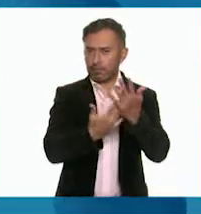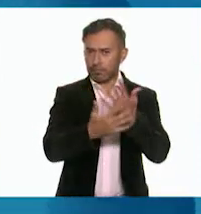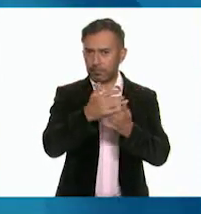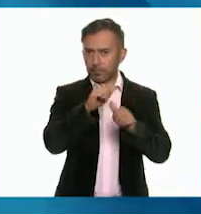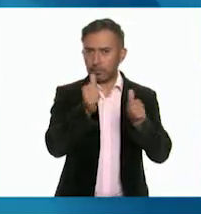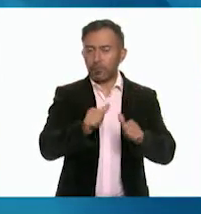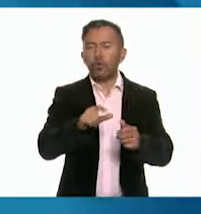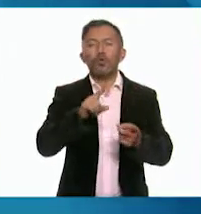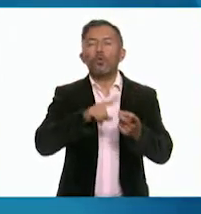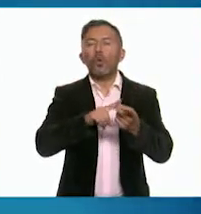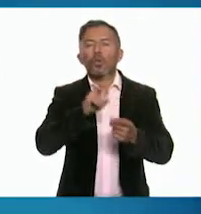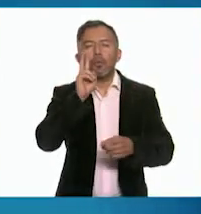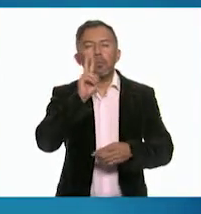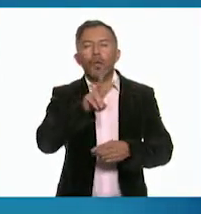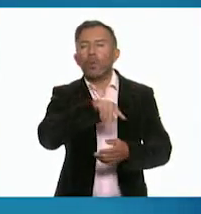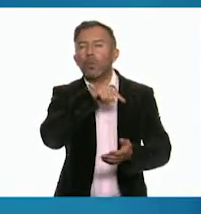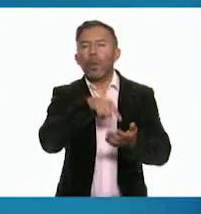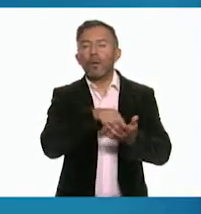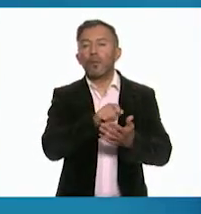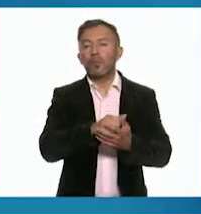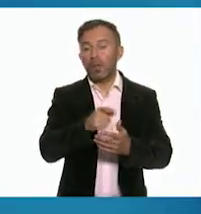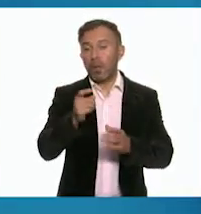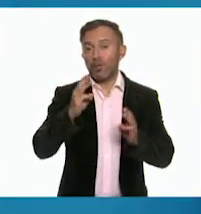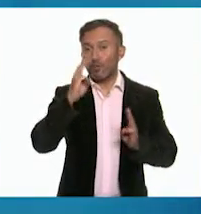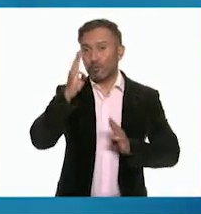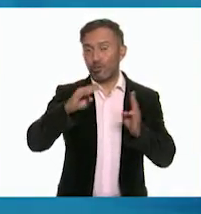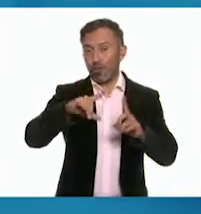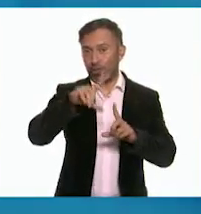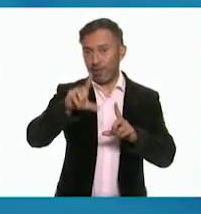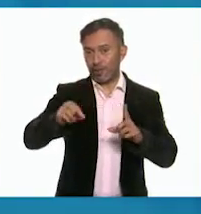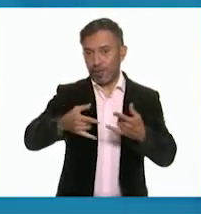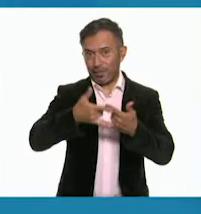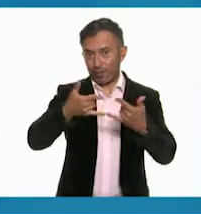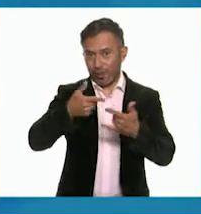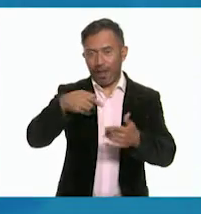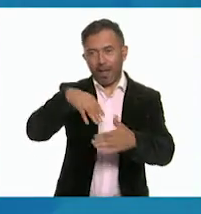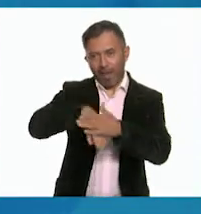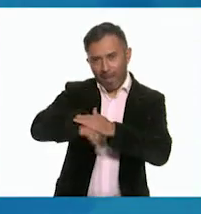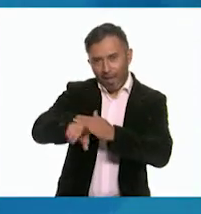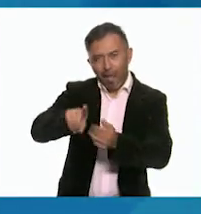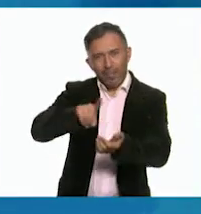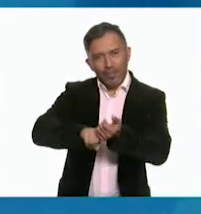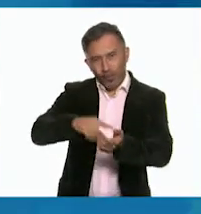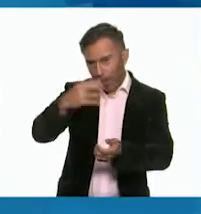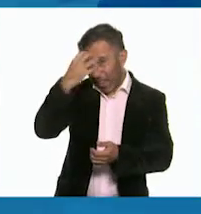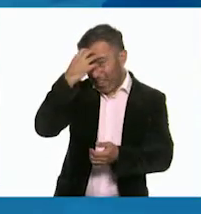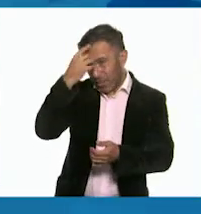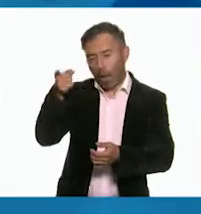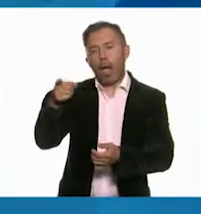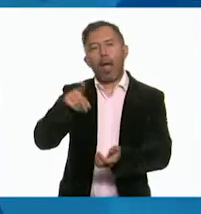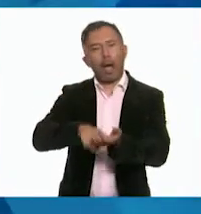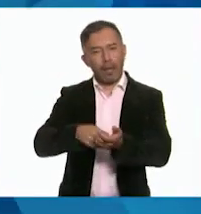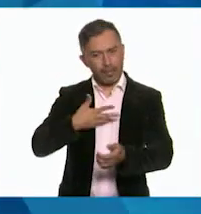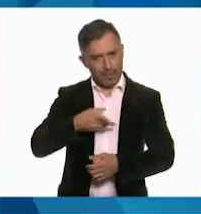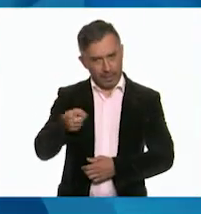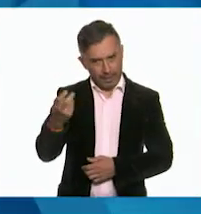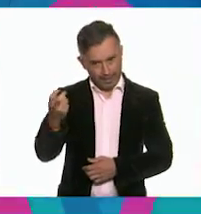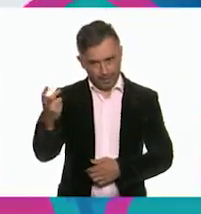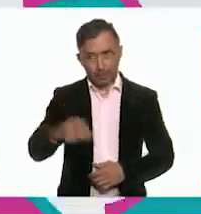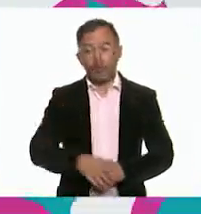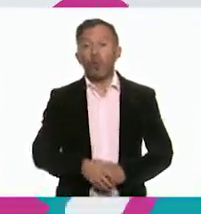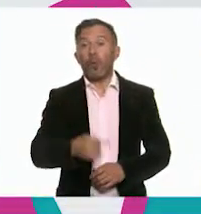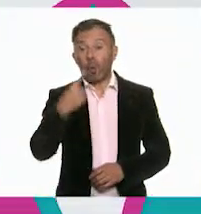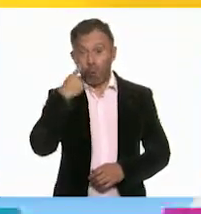el Museo Nacional de Historia, Castillo de Chapultepec. Raulito, maestra, ¿qué les parece si para conocer más sobre Miguel